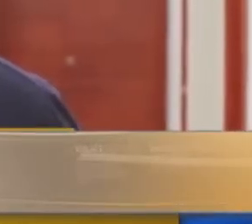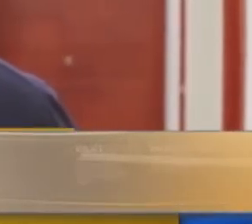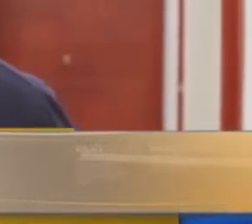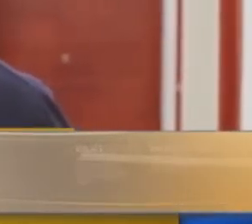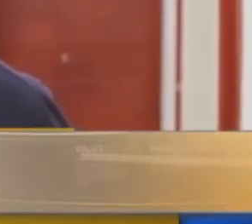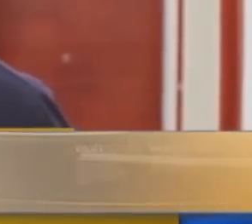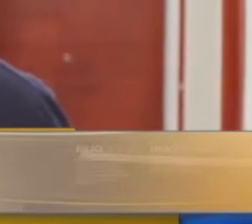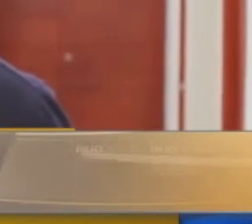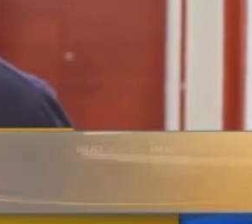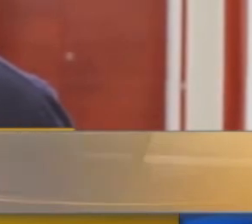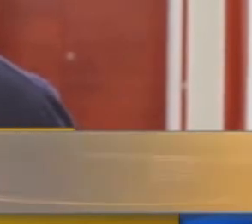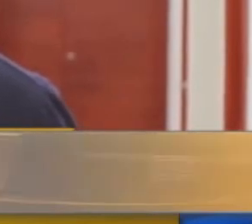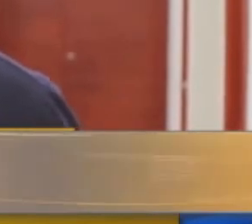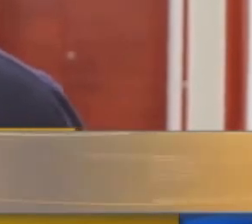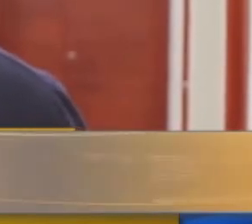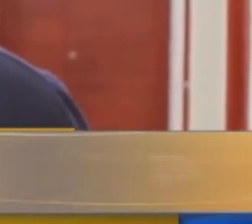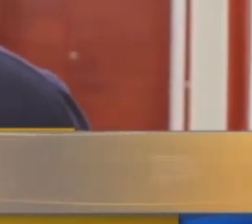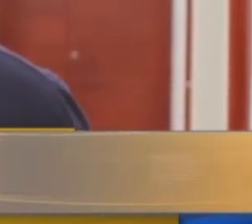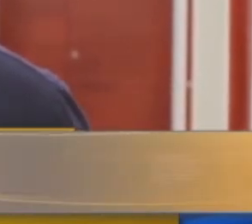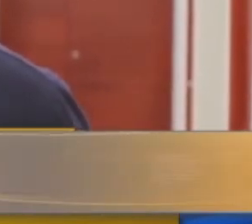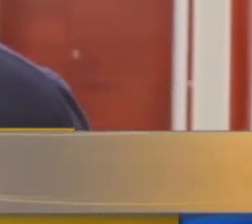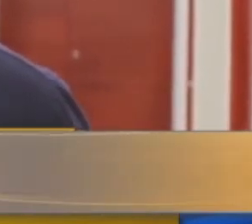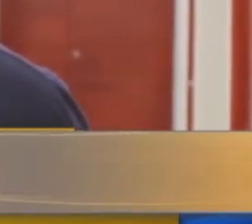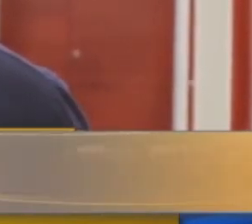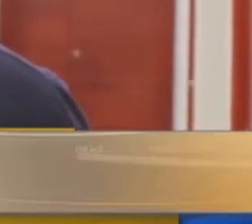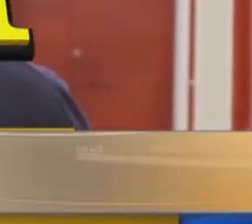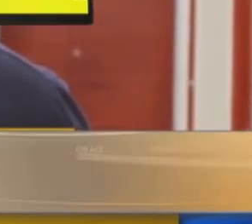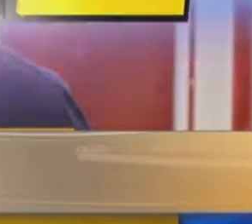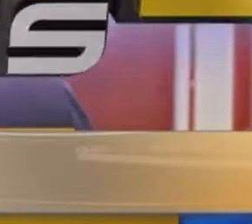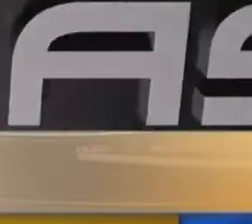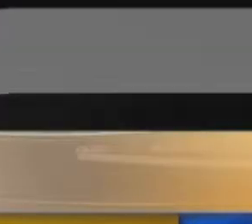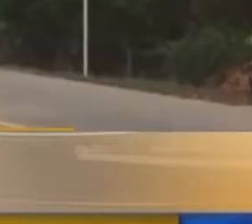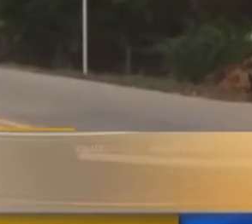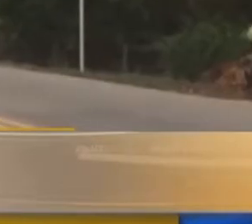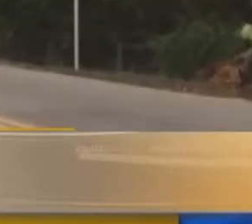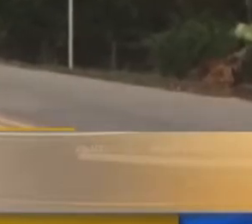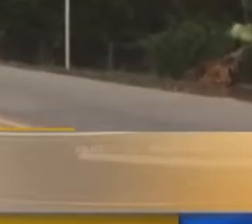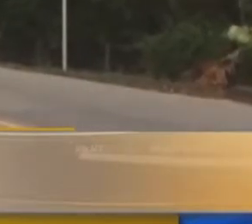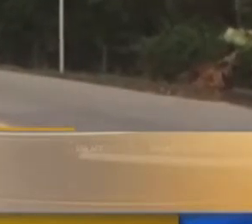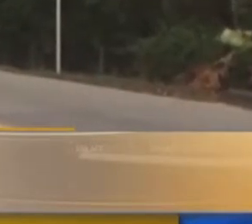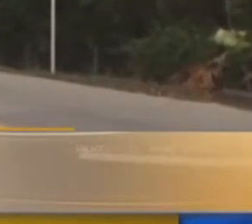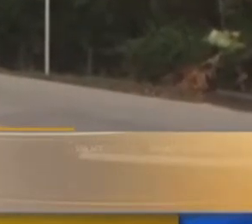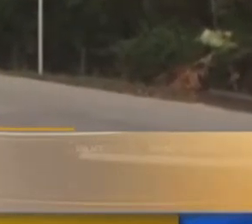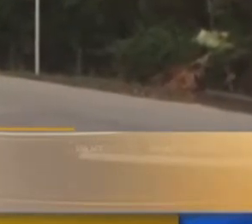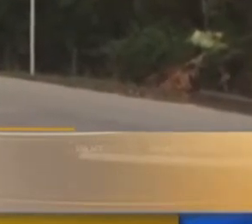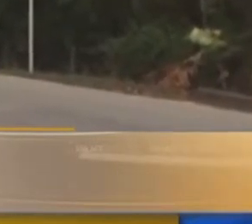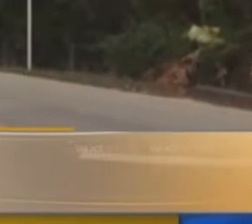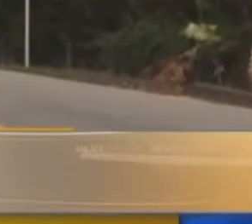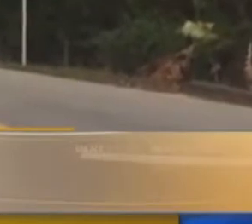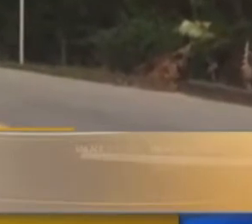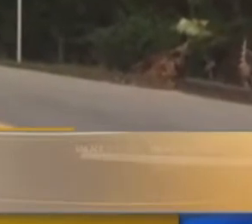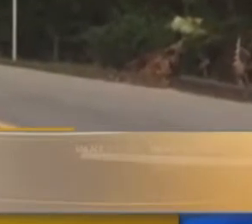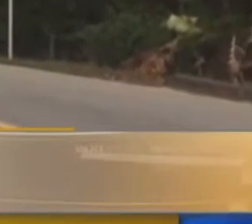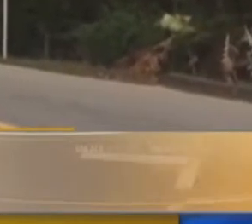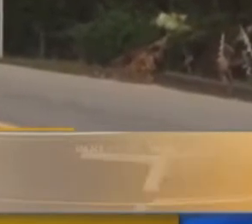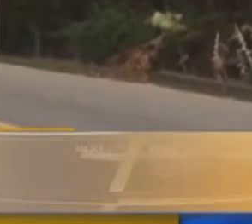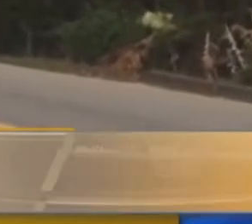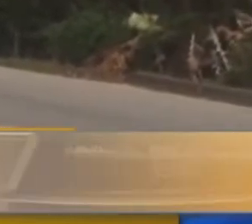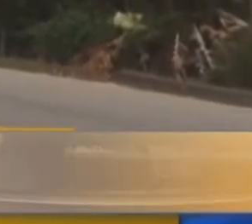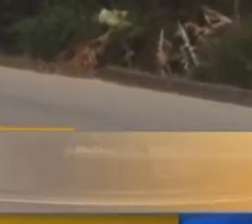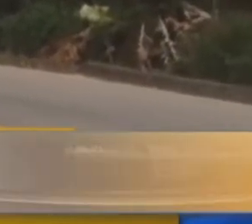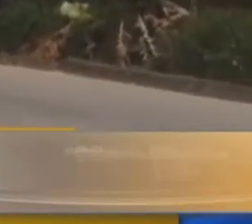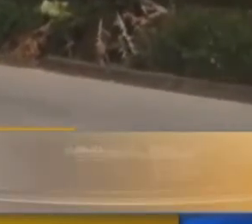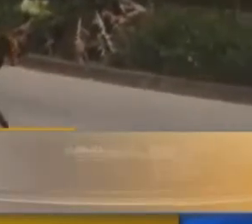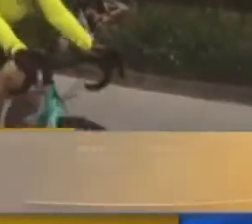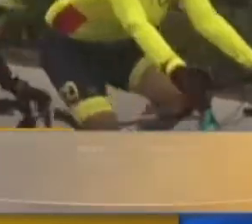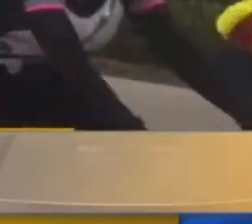algunas recomendaciones que usted debe tener en cuenta para evitar incidentes en los hogares. En los deportes, para el próximo martes hay prevista la partida